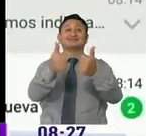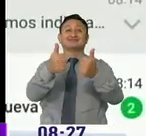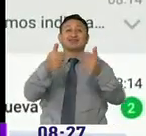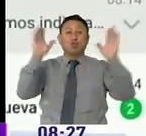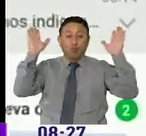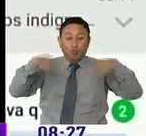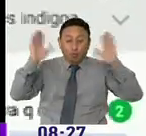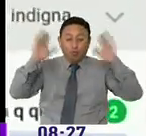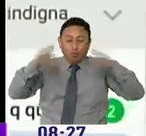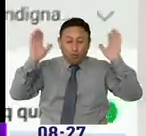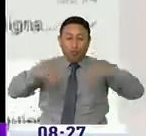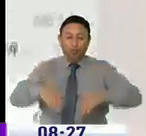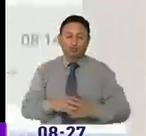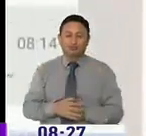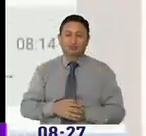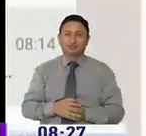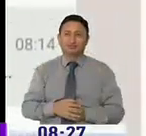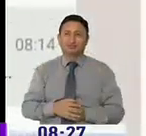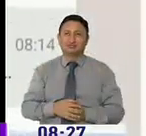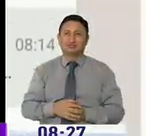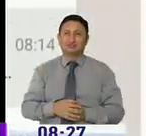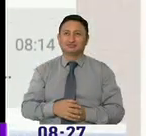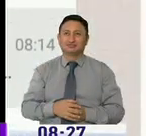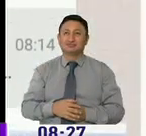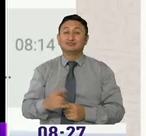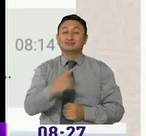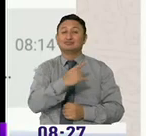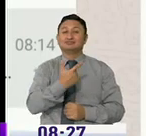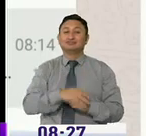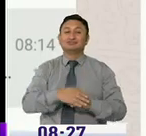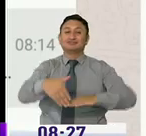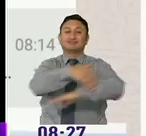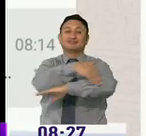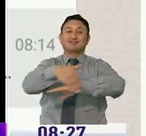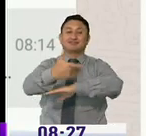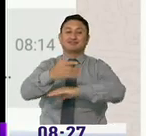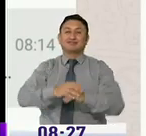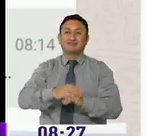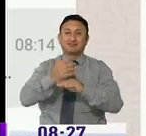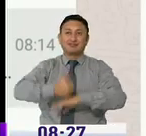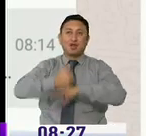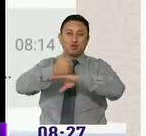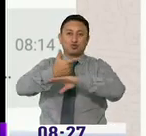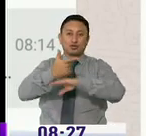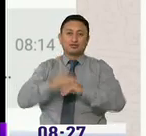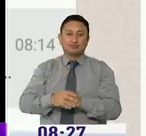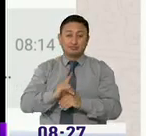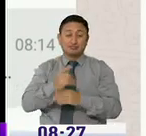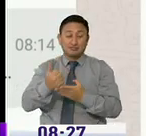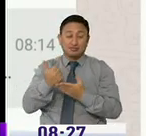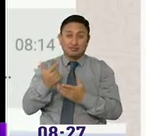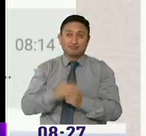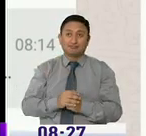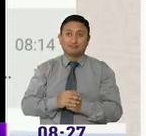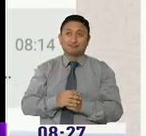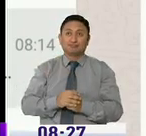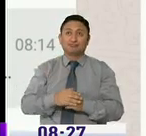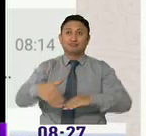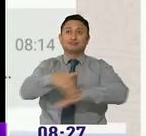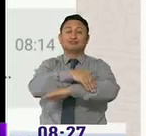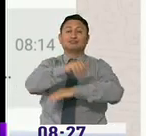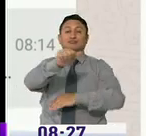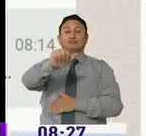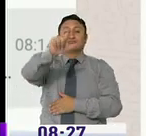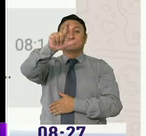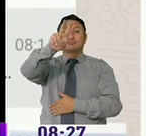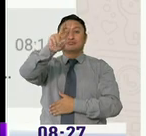eso. Buenos días, miren, esto pasa en muchas calles de la ciudad. Lamentablemente, autoridades no hacen el trabajo que corresponde. Esto es la calle Bartolomé Alves, sector